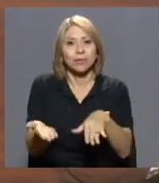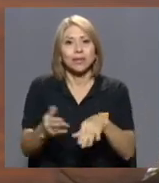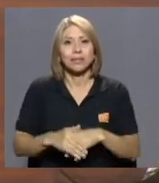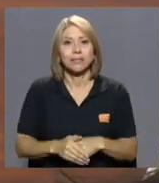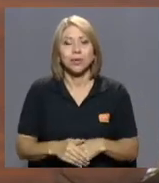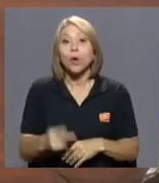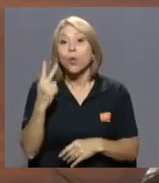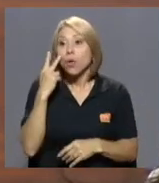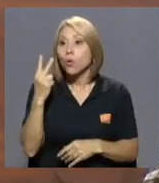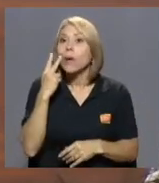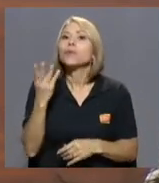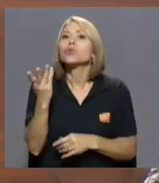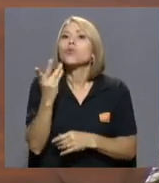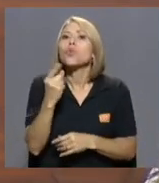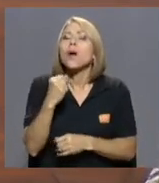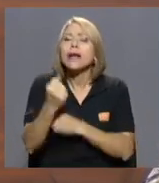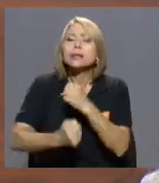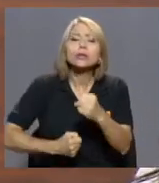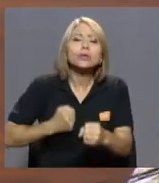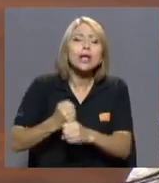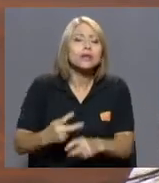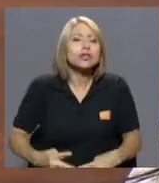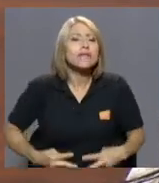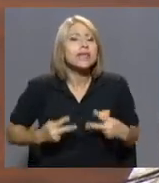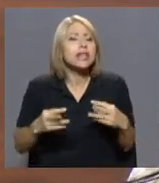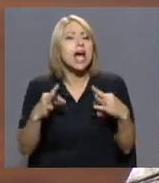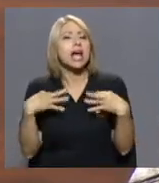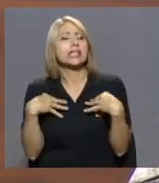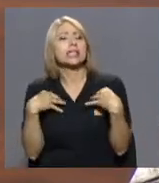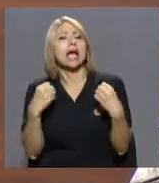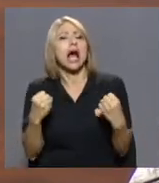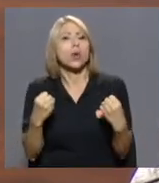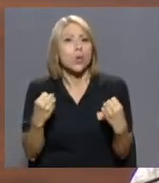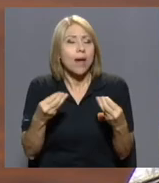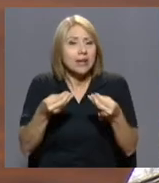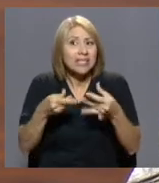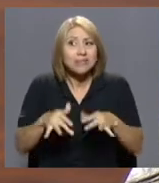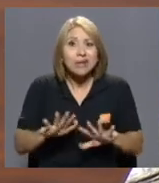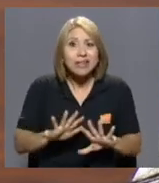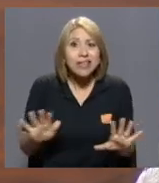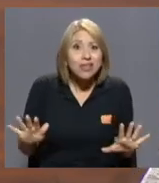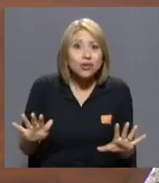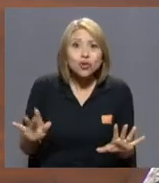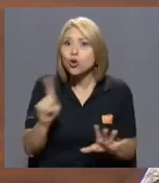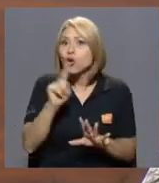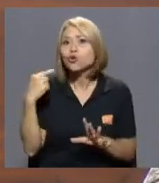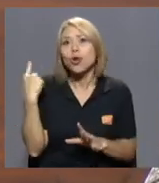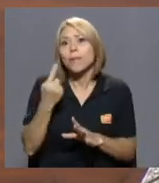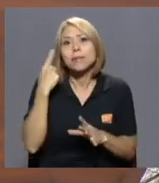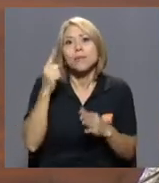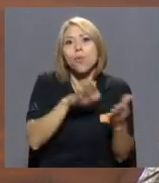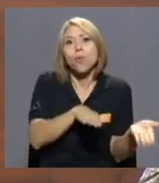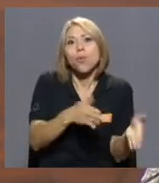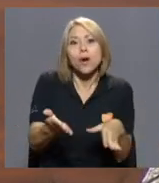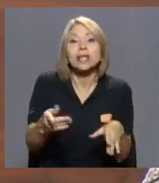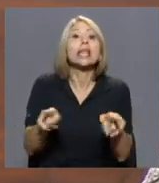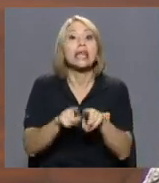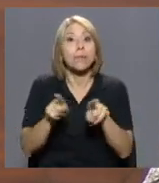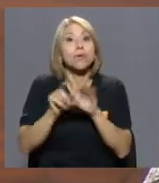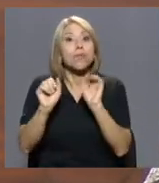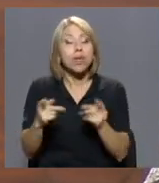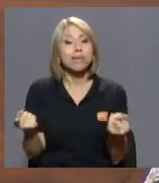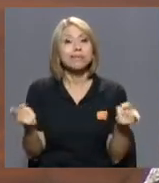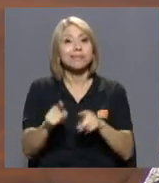de años saludables perdidos, no solo de la vida de años perdidos por muerte, sino también por discapacidad, vamos a encontrarnos que